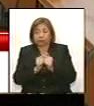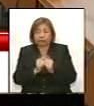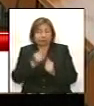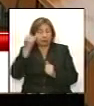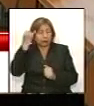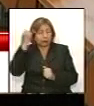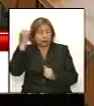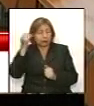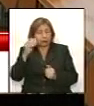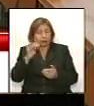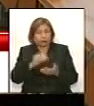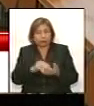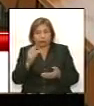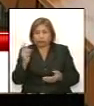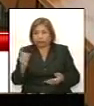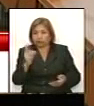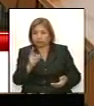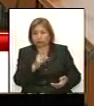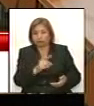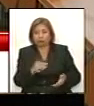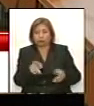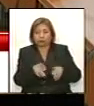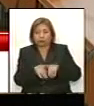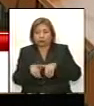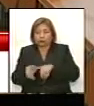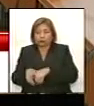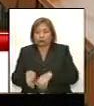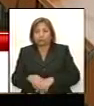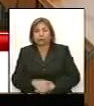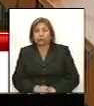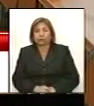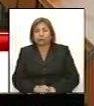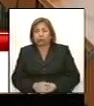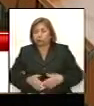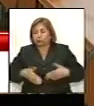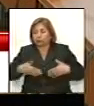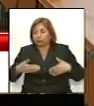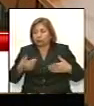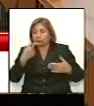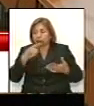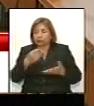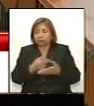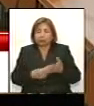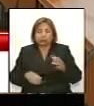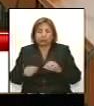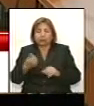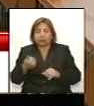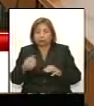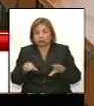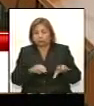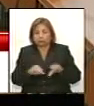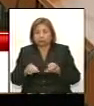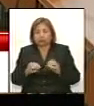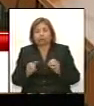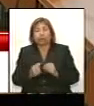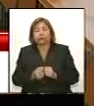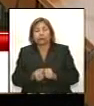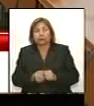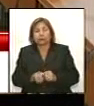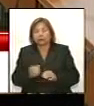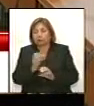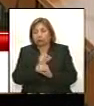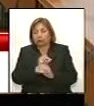de compartirlo con cada uno de ustedes y también podamos ir viendo qué otras tareas ejecutamos